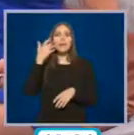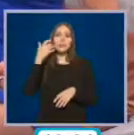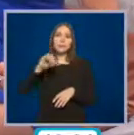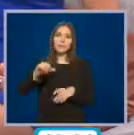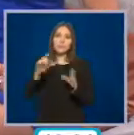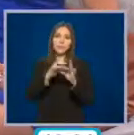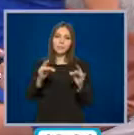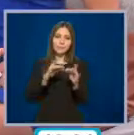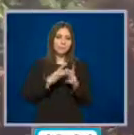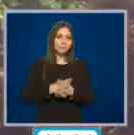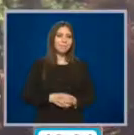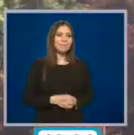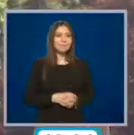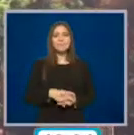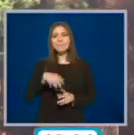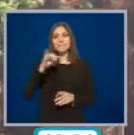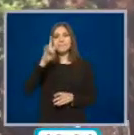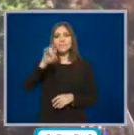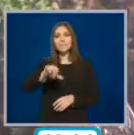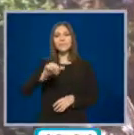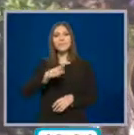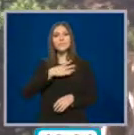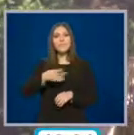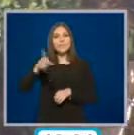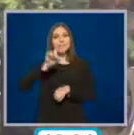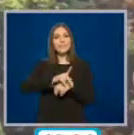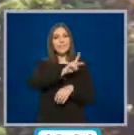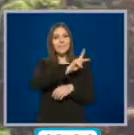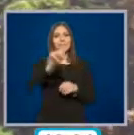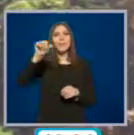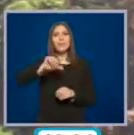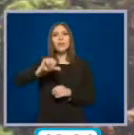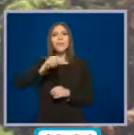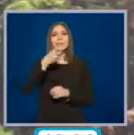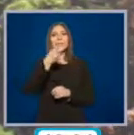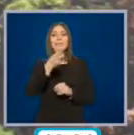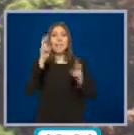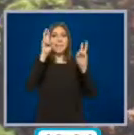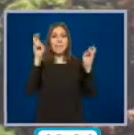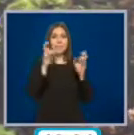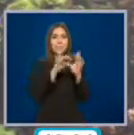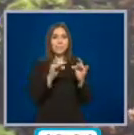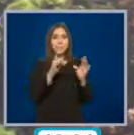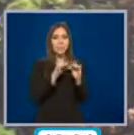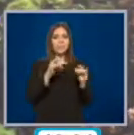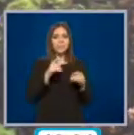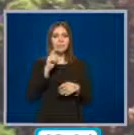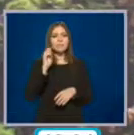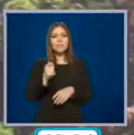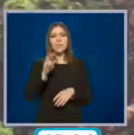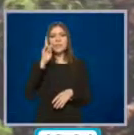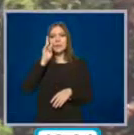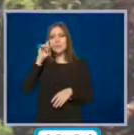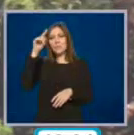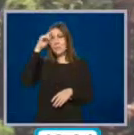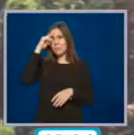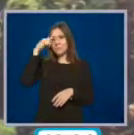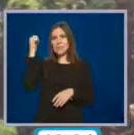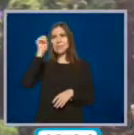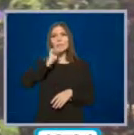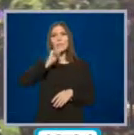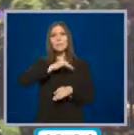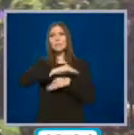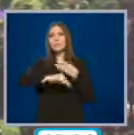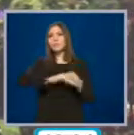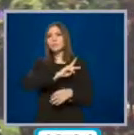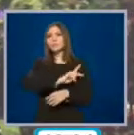Así es, gracias chicos, buenos días. El día de hoy un tema que, como bien decías Gaby, puede ser muy obvio, casi todos los gatos lo